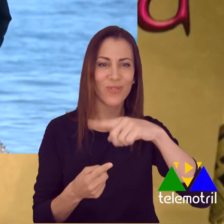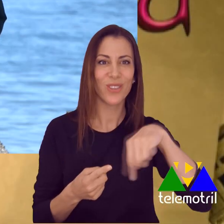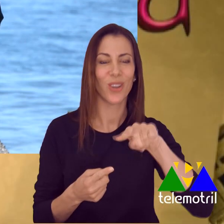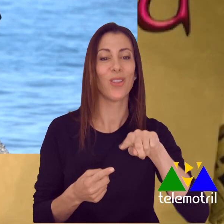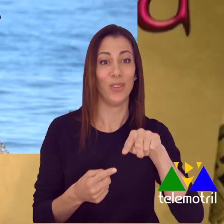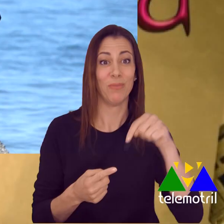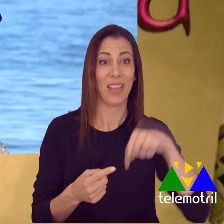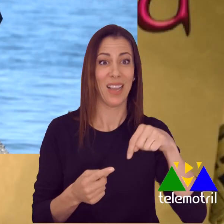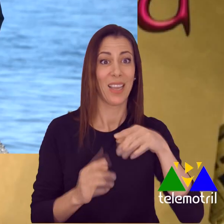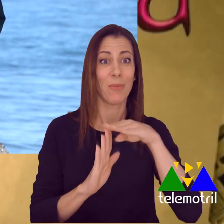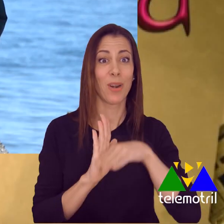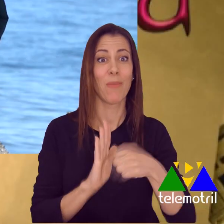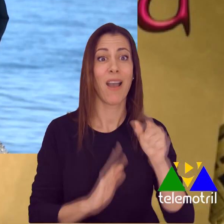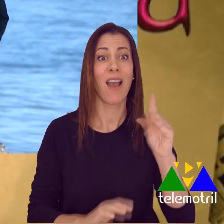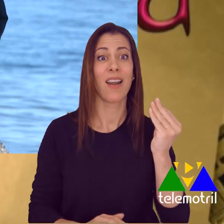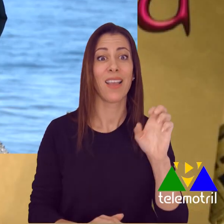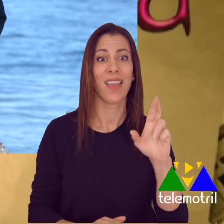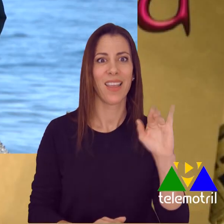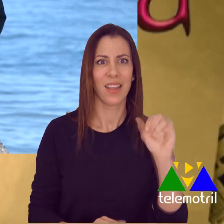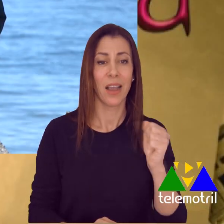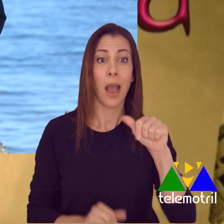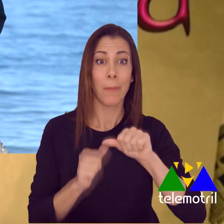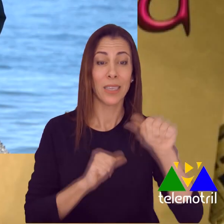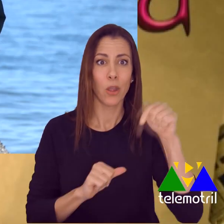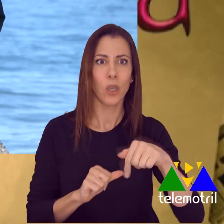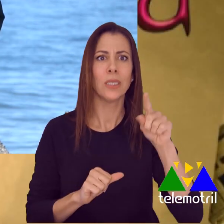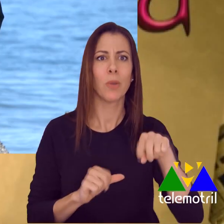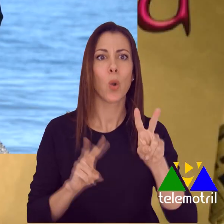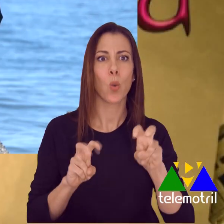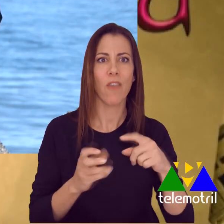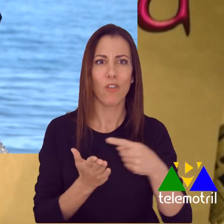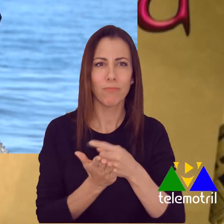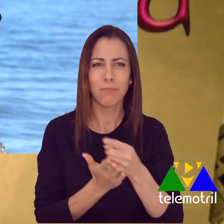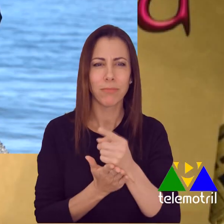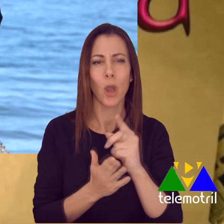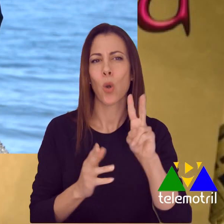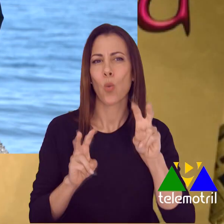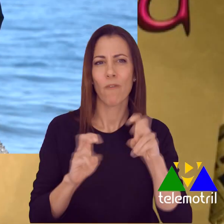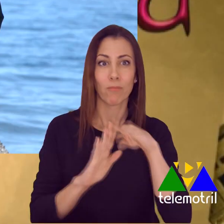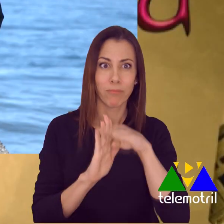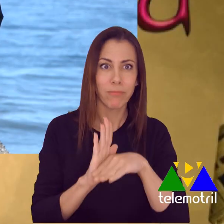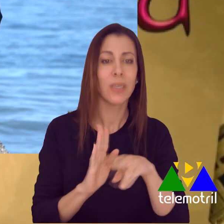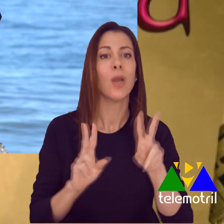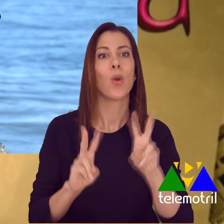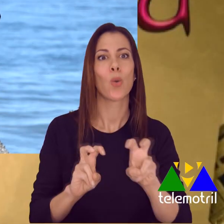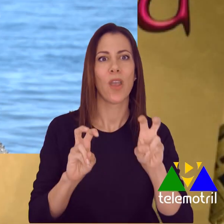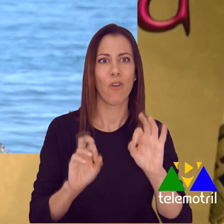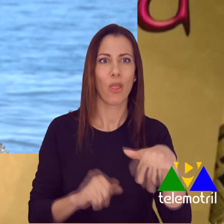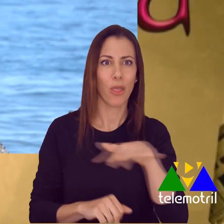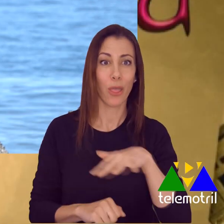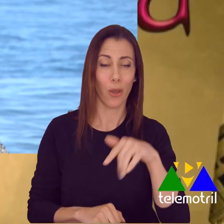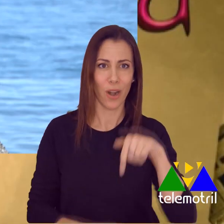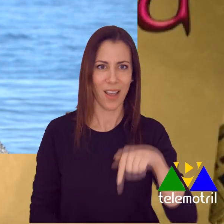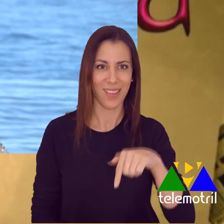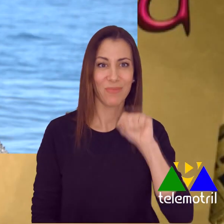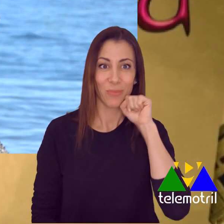nuestra alquería, donde a partir de hoy también comenzamos un nuevo recorrido, unos nuevos episodios, una nueva zona de nuestro